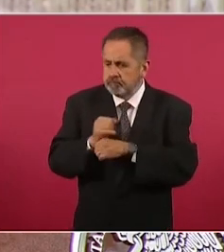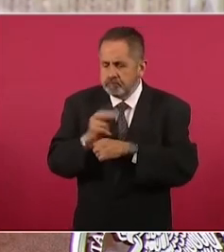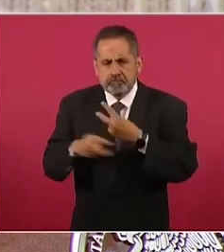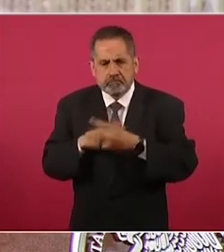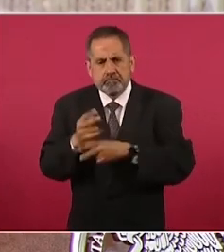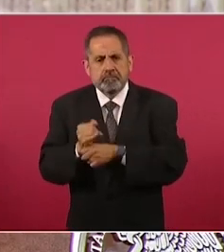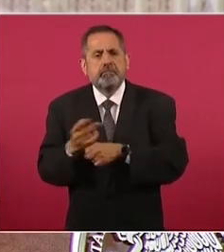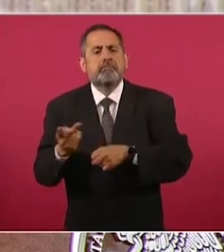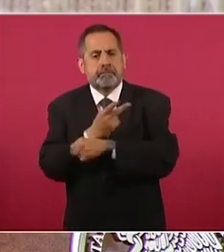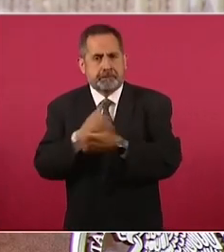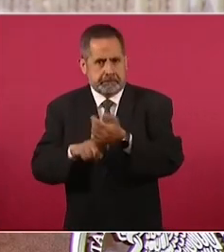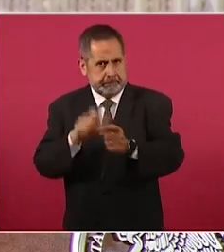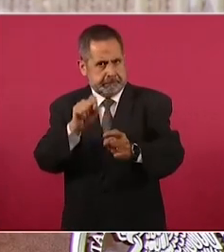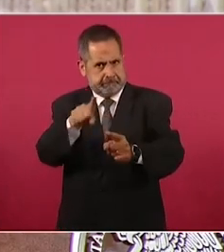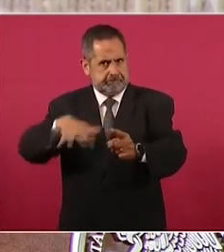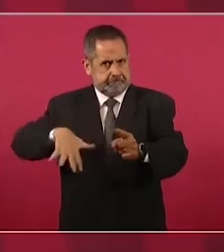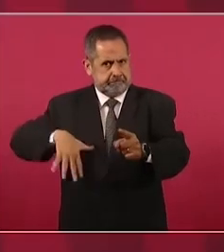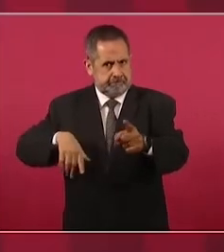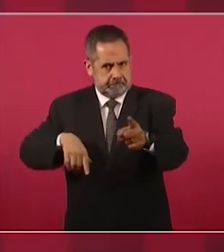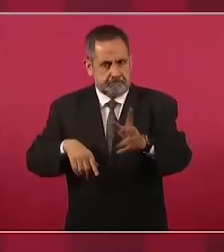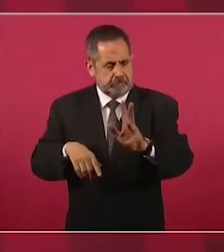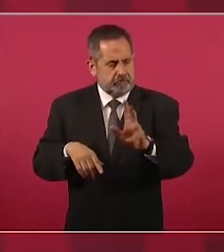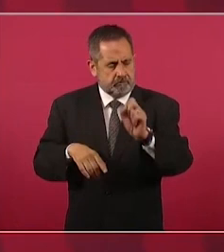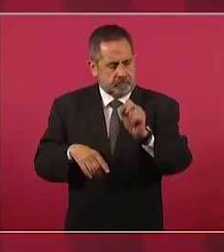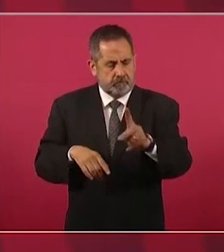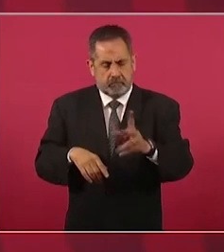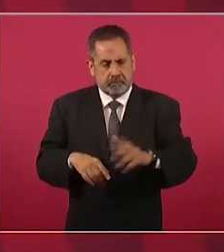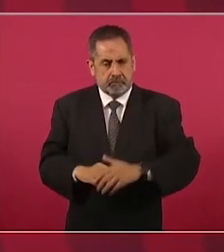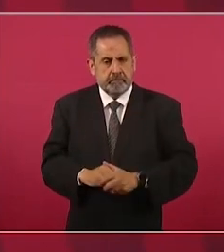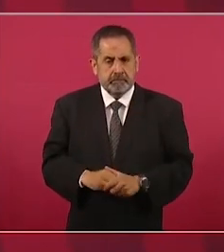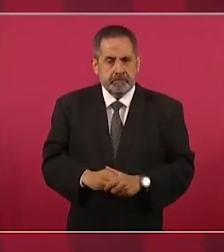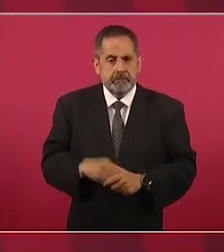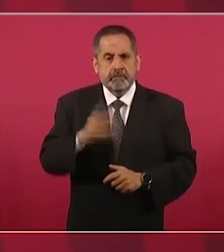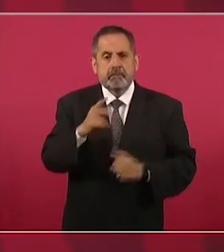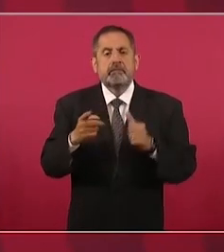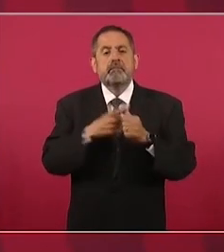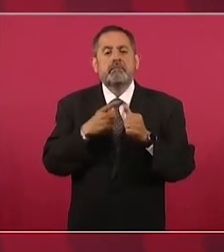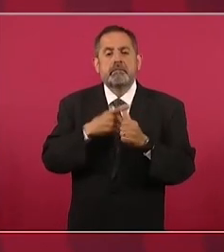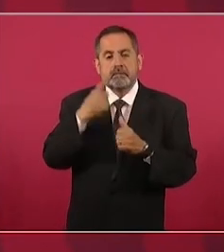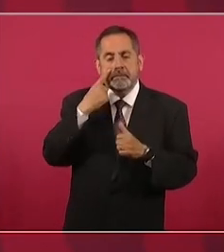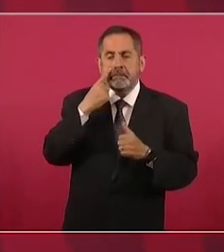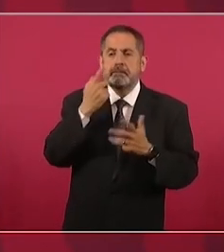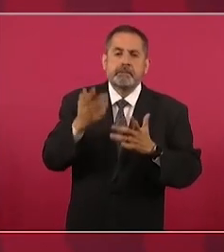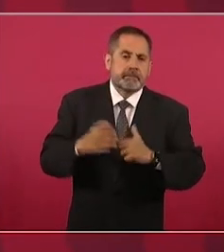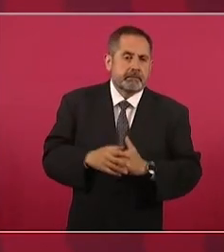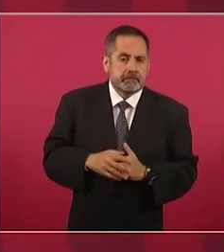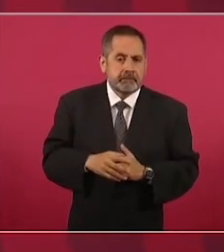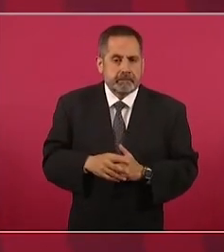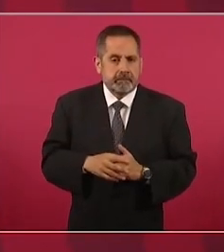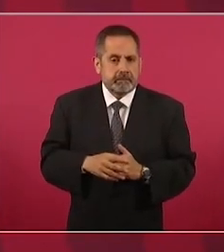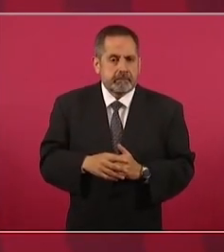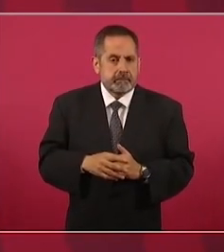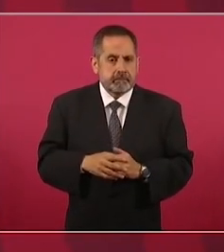considere atraer el caso, pero que podamos